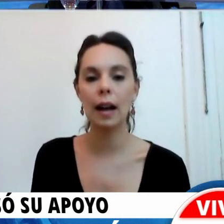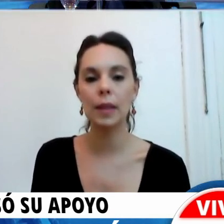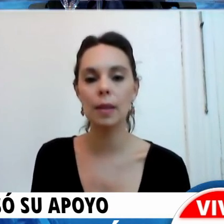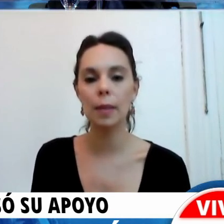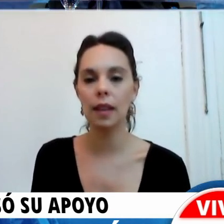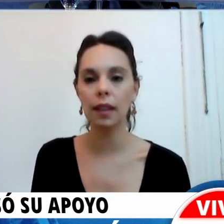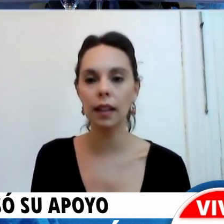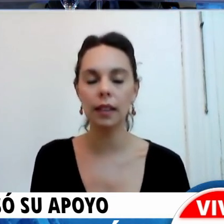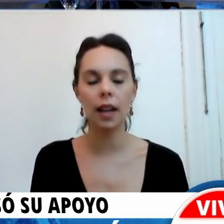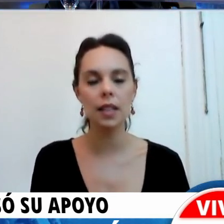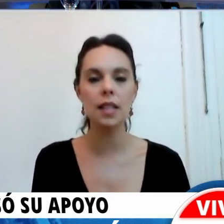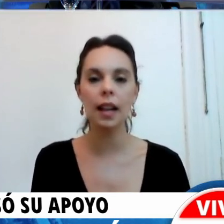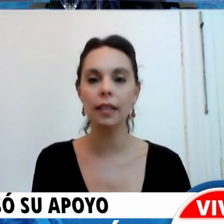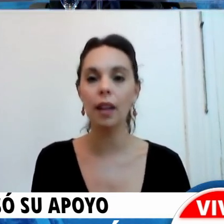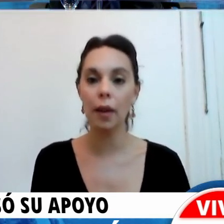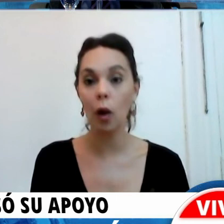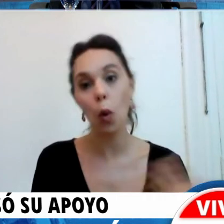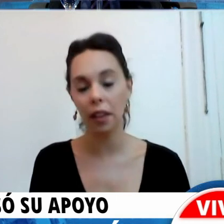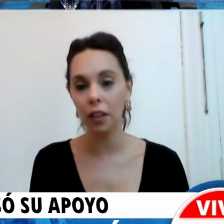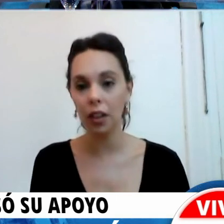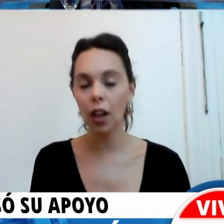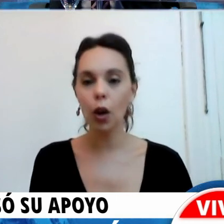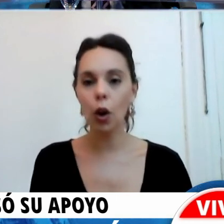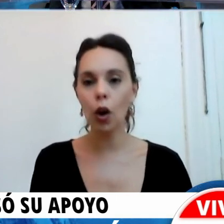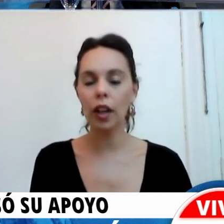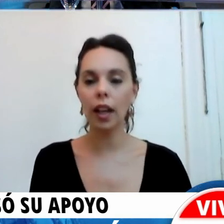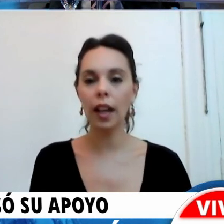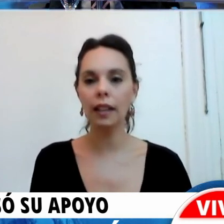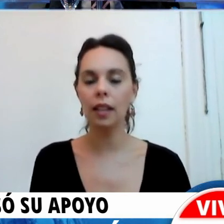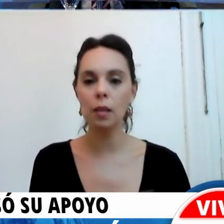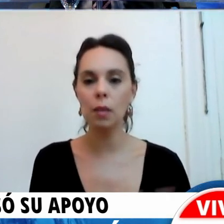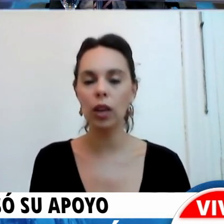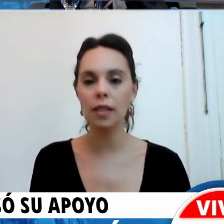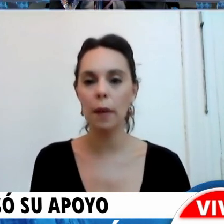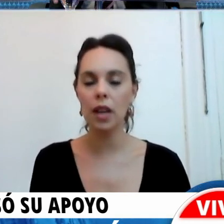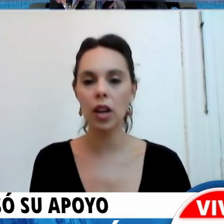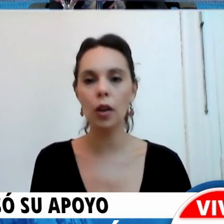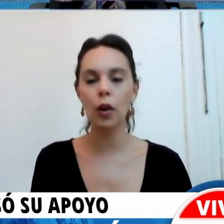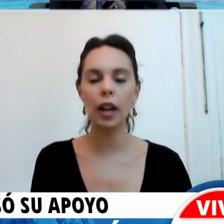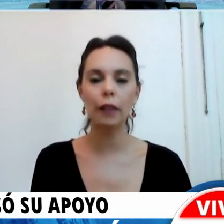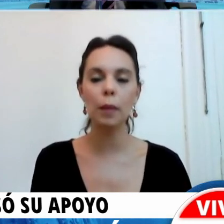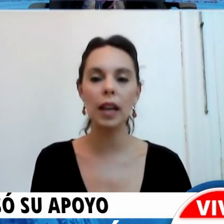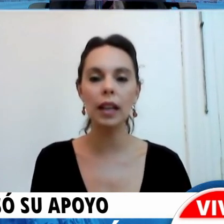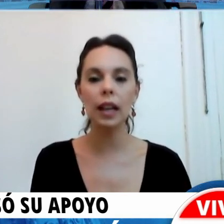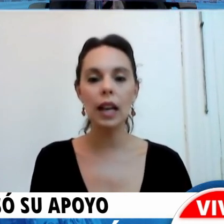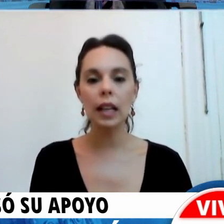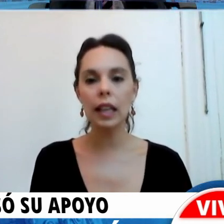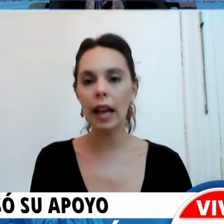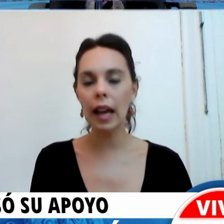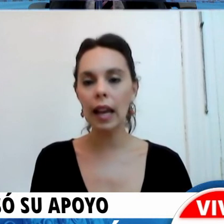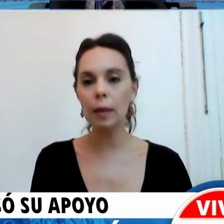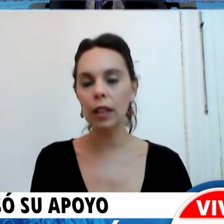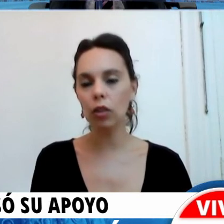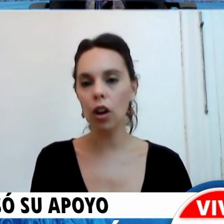la vicepresidenta Cristina Kirchner estaba de acuerdo con el entendimiento al que se había llegado con el FMI.